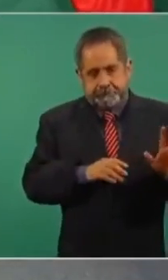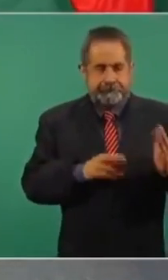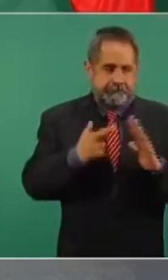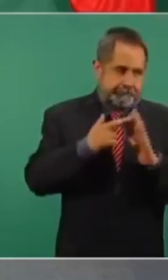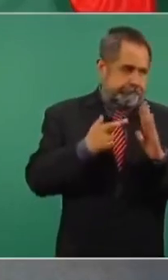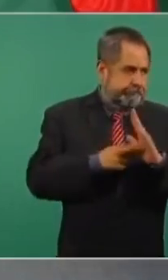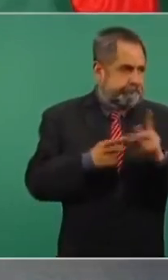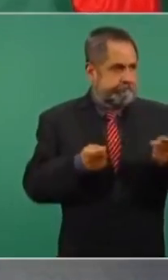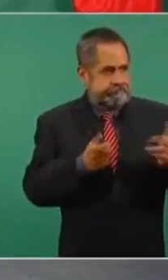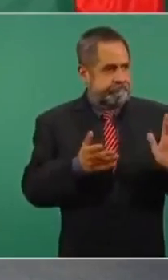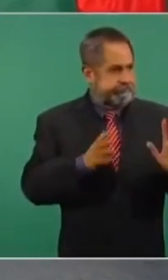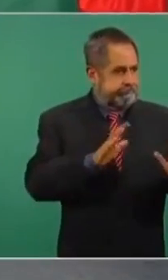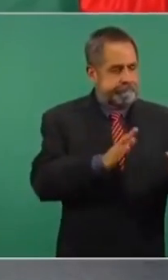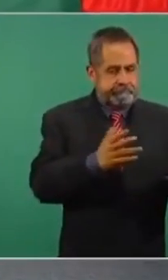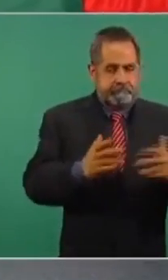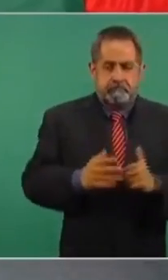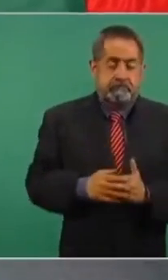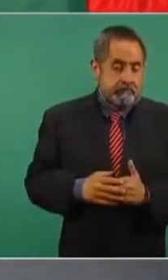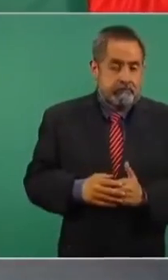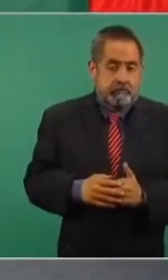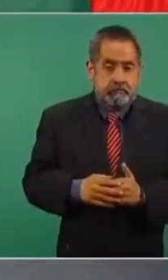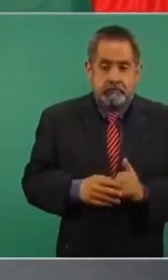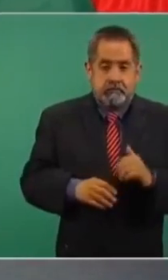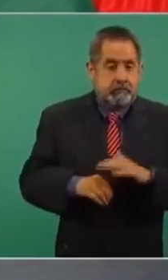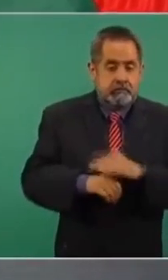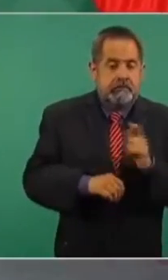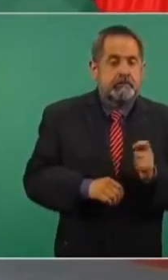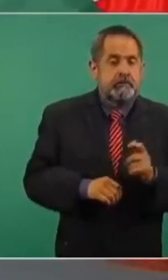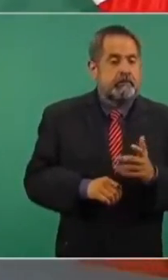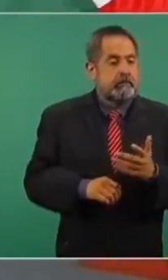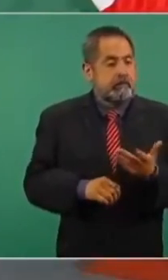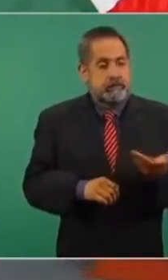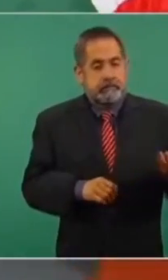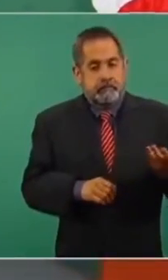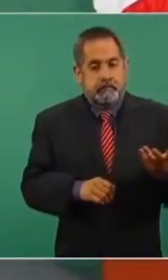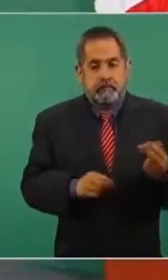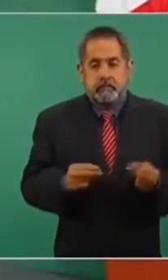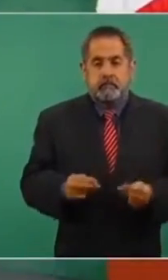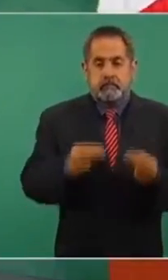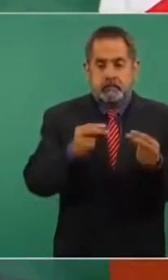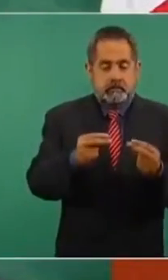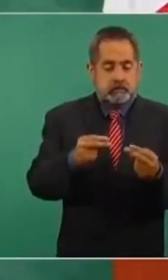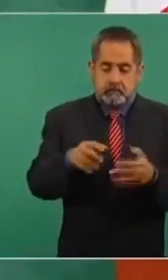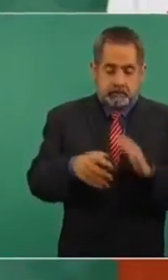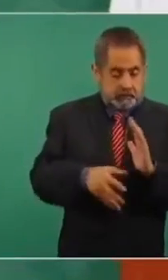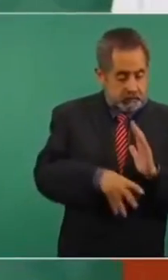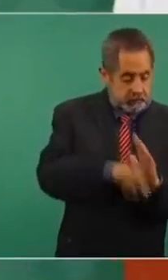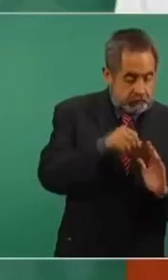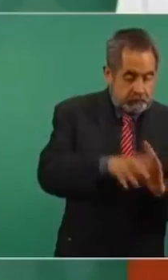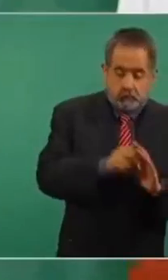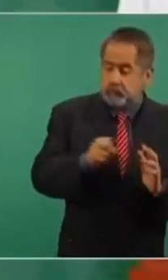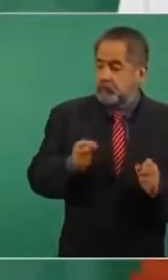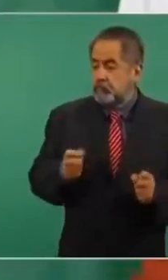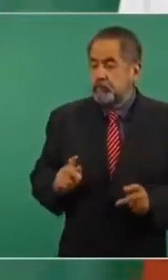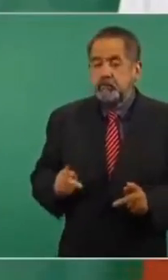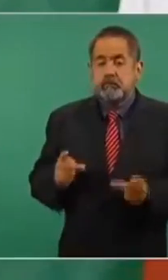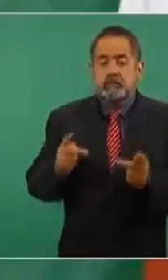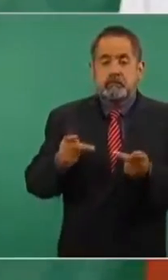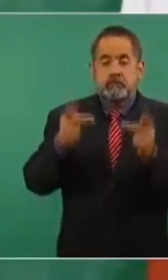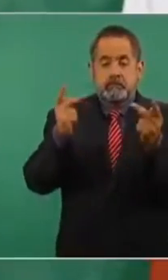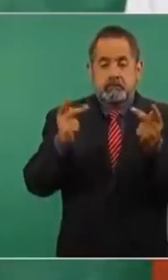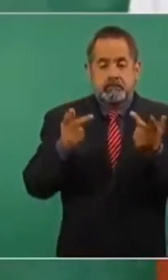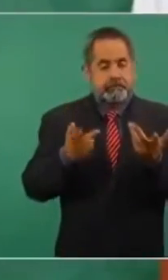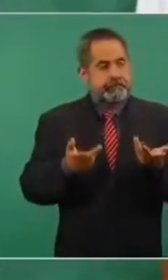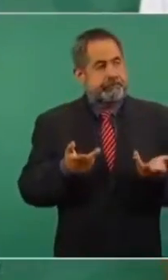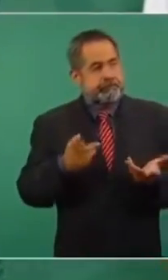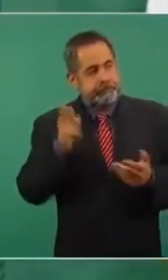regular todo lo que significa el comercio, la venta de estas mismas